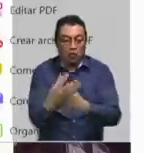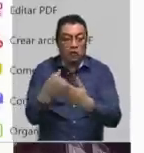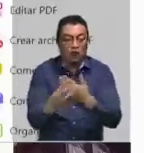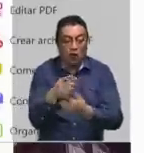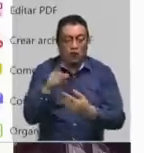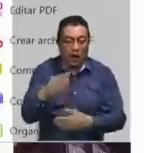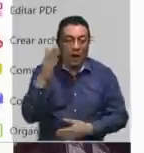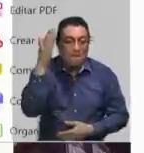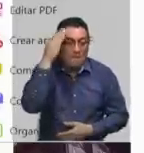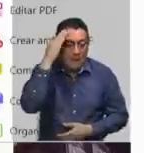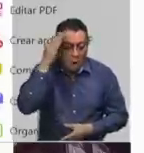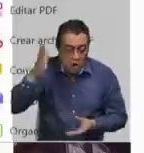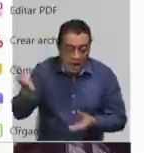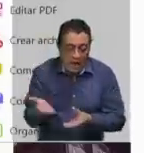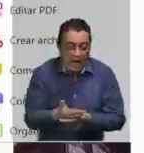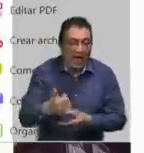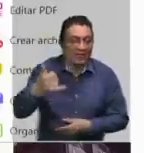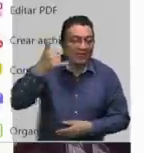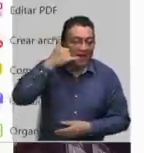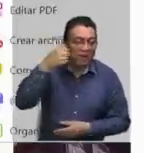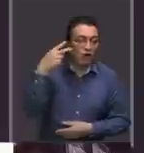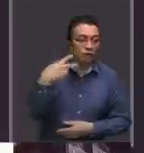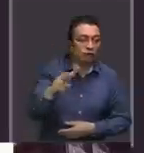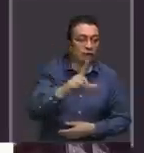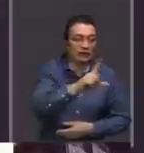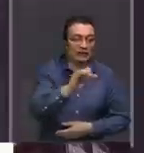en la memoria del teléfono de Yaitul.